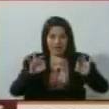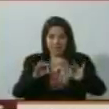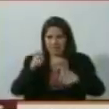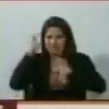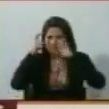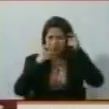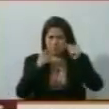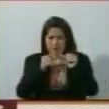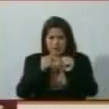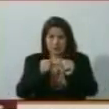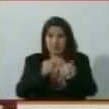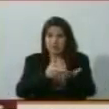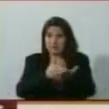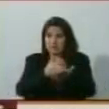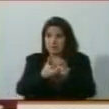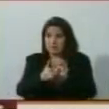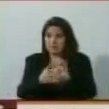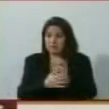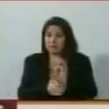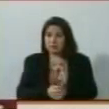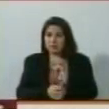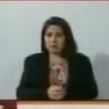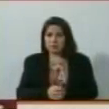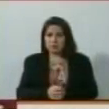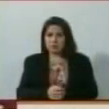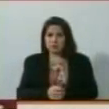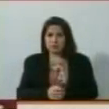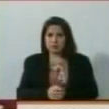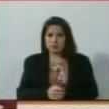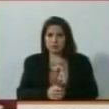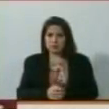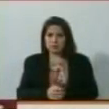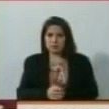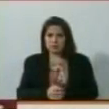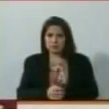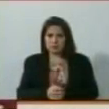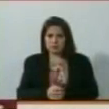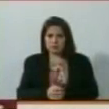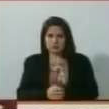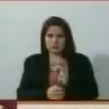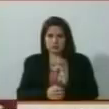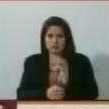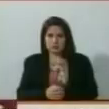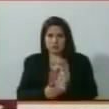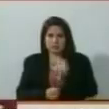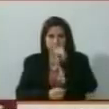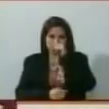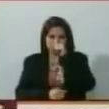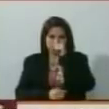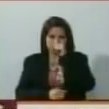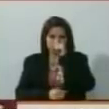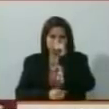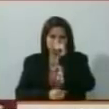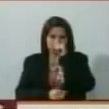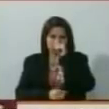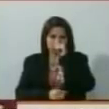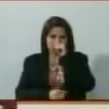No, eso no significaba para nada que se paraba. Seguía avanzando. Y la derecha, ¿por qué usted cree que atacan tanto a